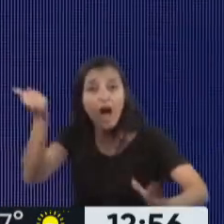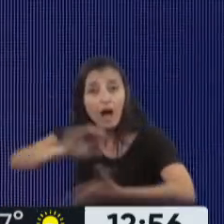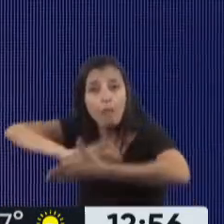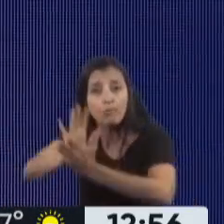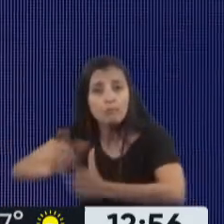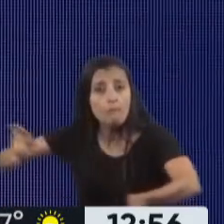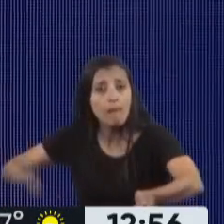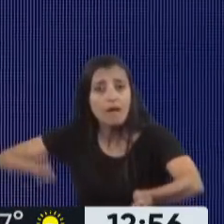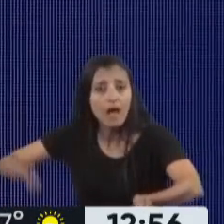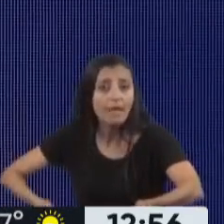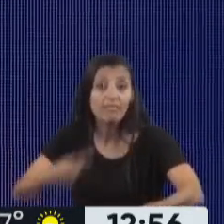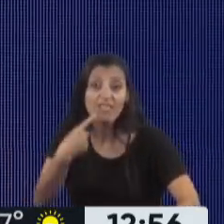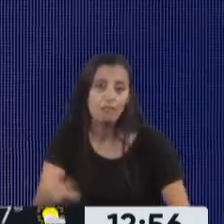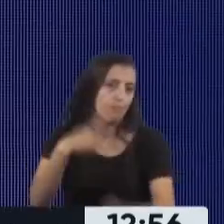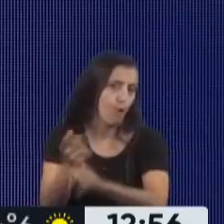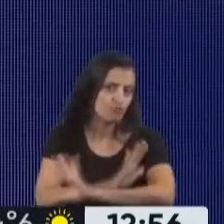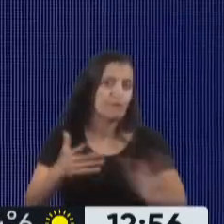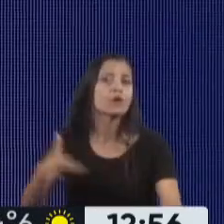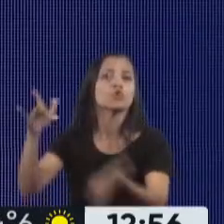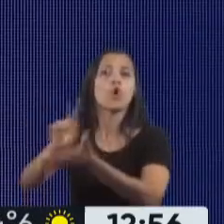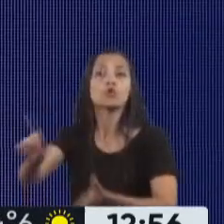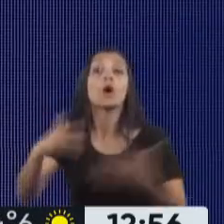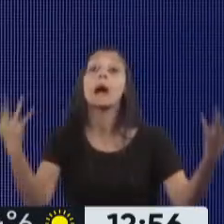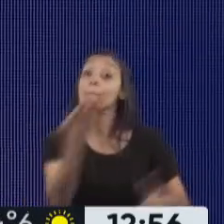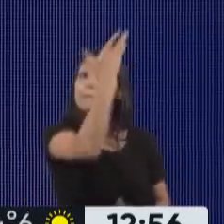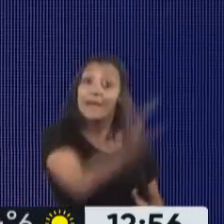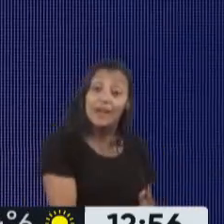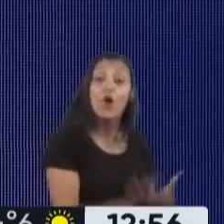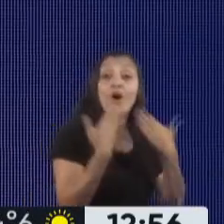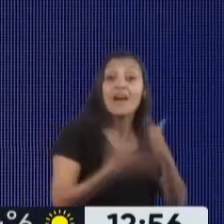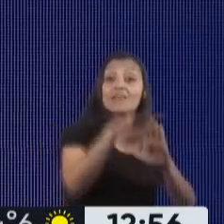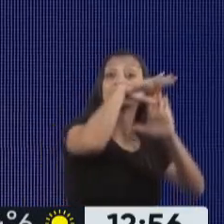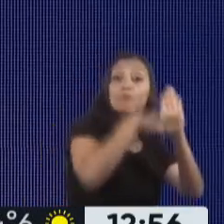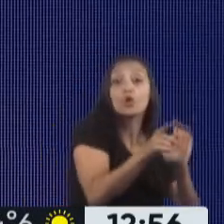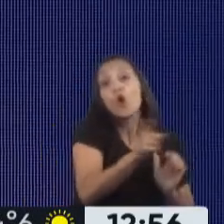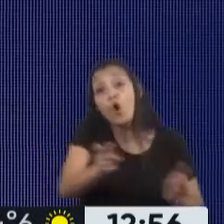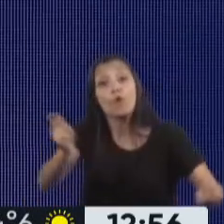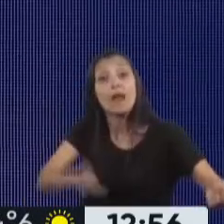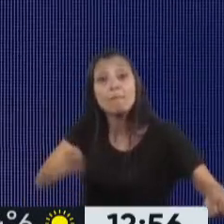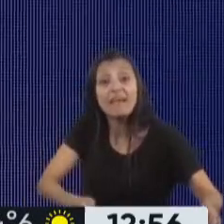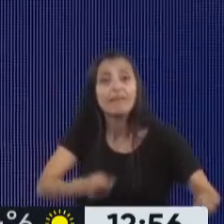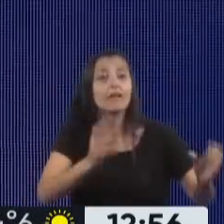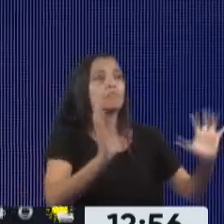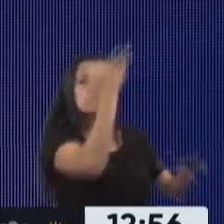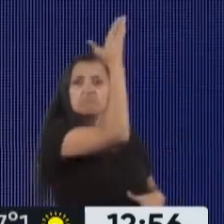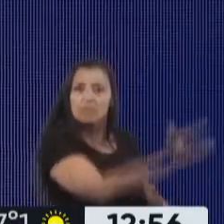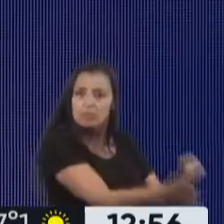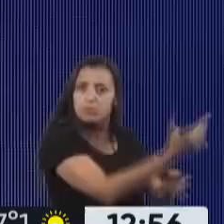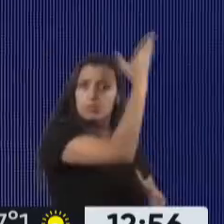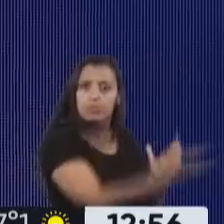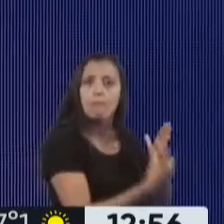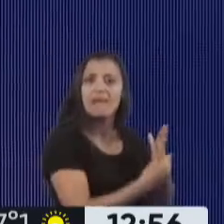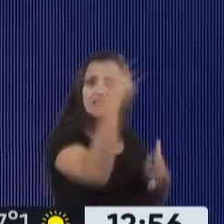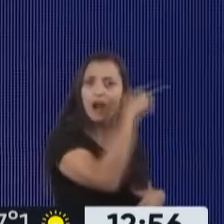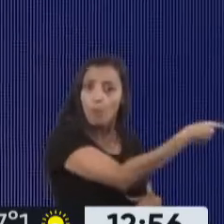que gracias a esta medida y al protocolo antipiquete de esa maravillosa ministra que tengo, que es la doctora